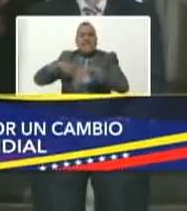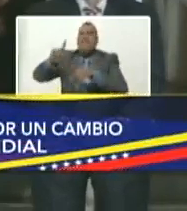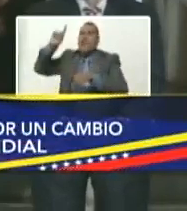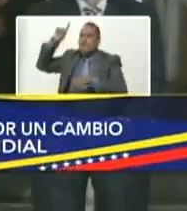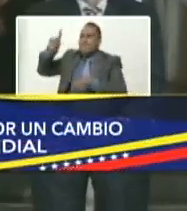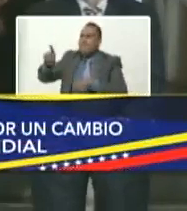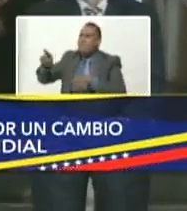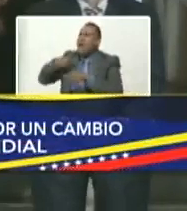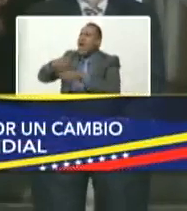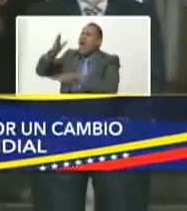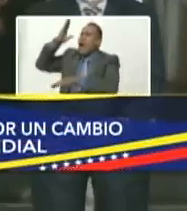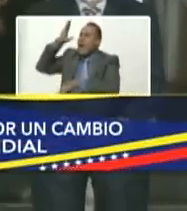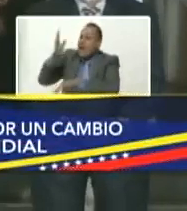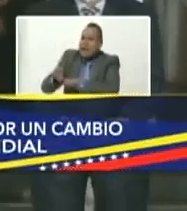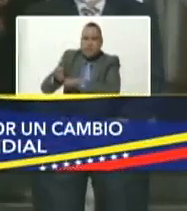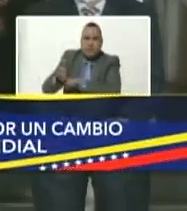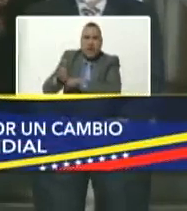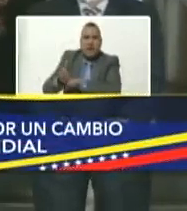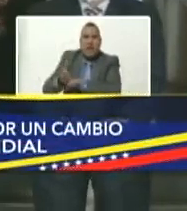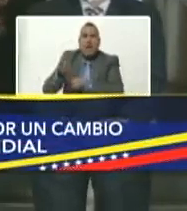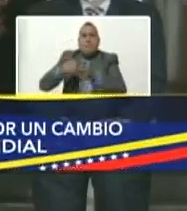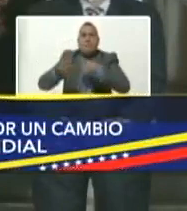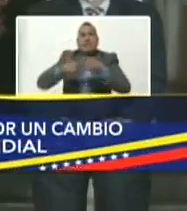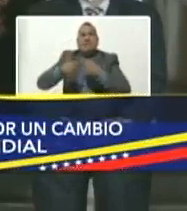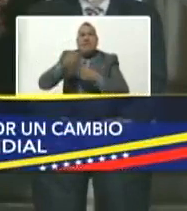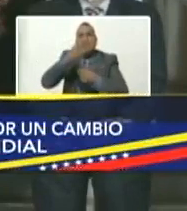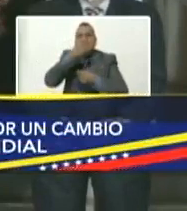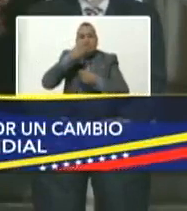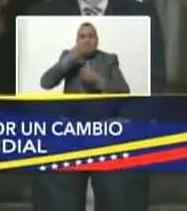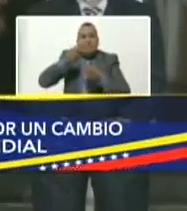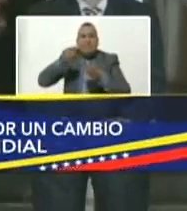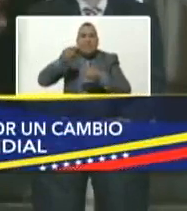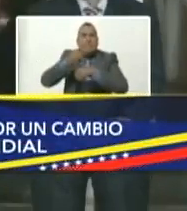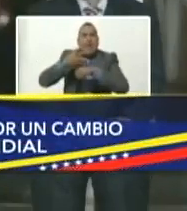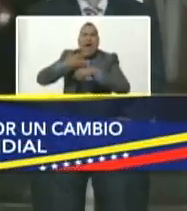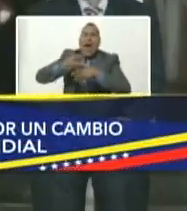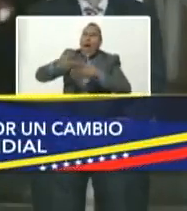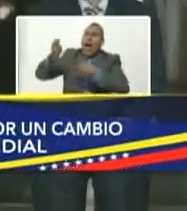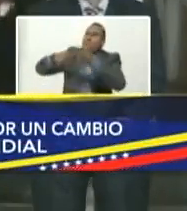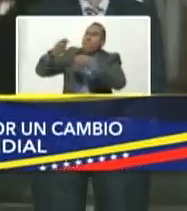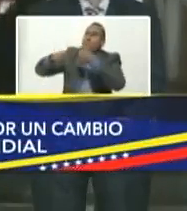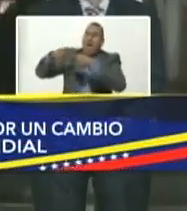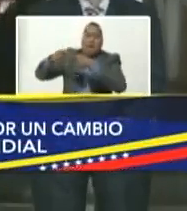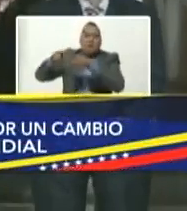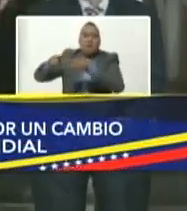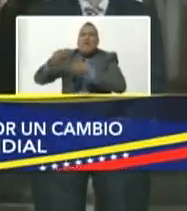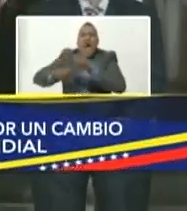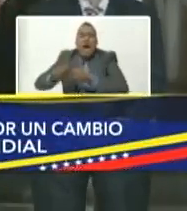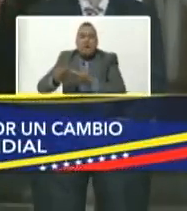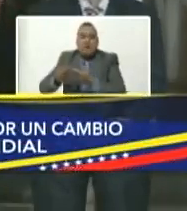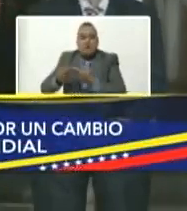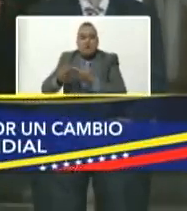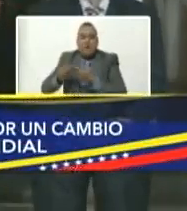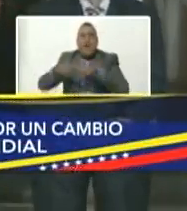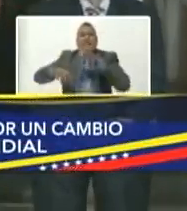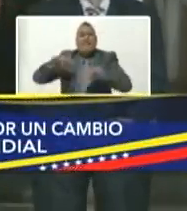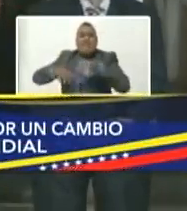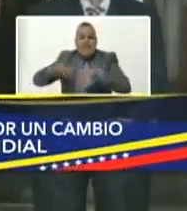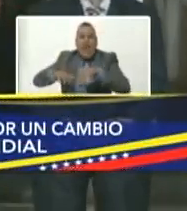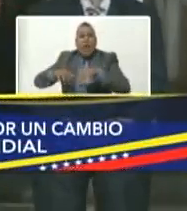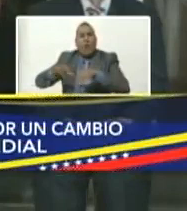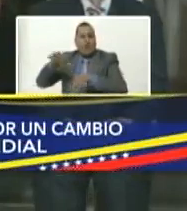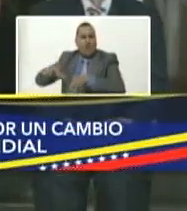drogas y crecimiento de cocaína en el gobierno de Iván Duque? Uno se preguntaría a Anthony Blinken, ¿qué hiciste, Anthony Blinken?